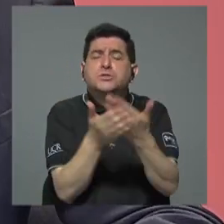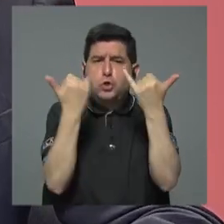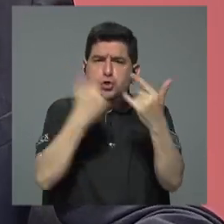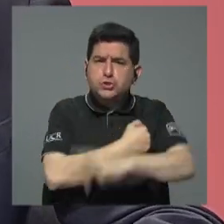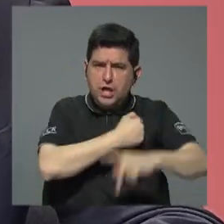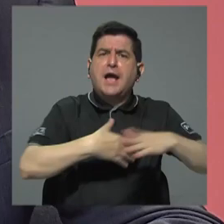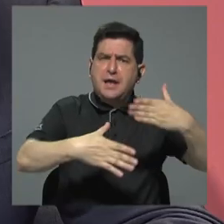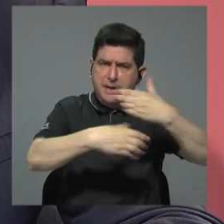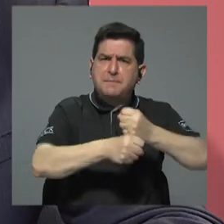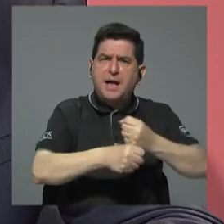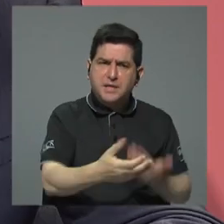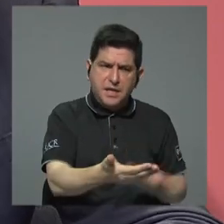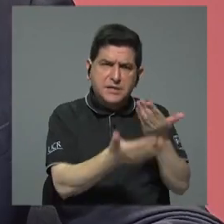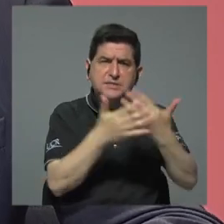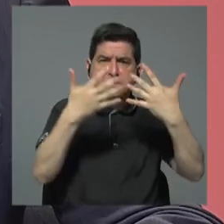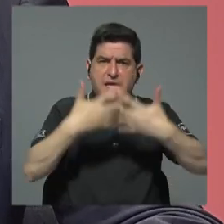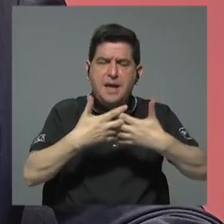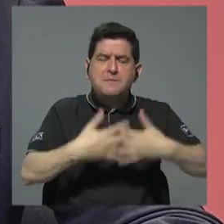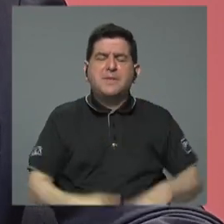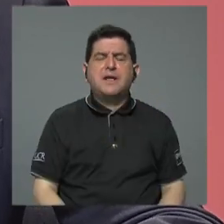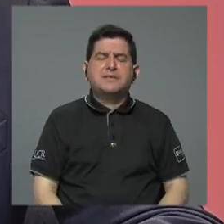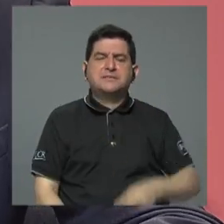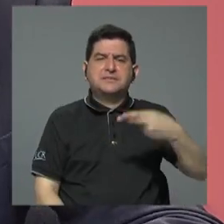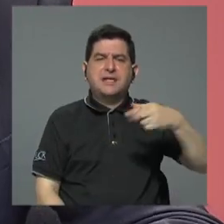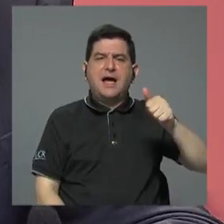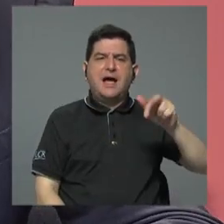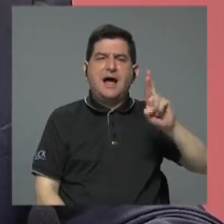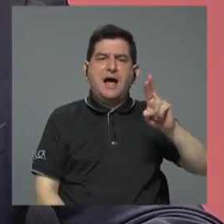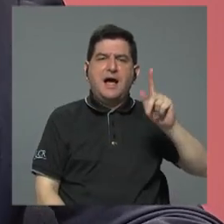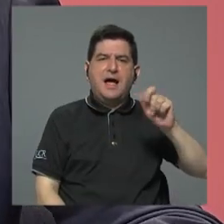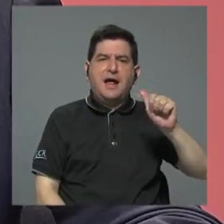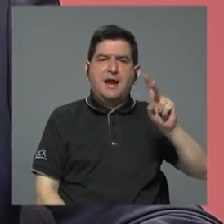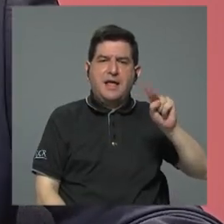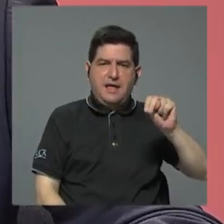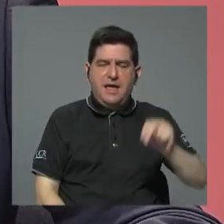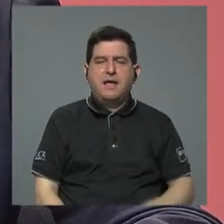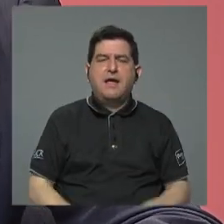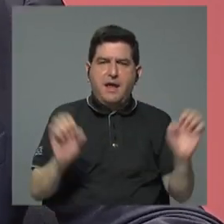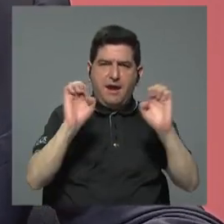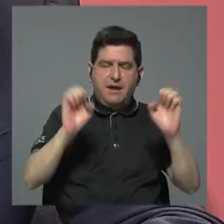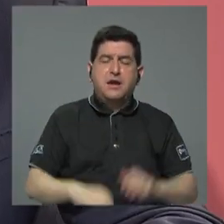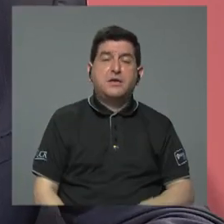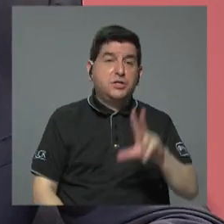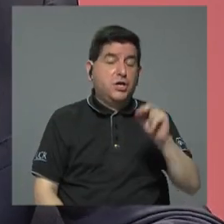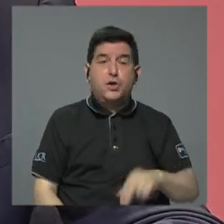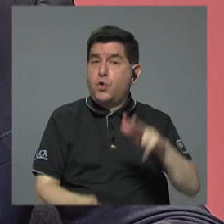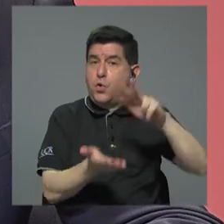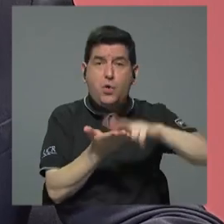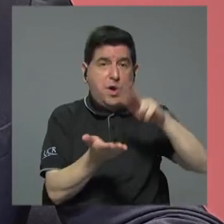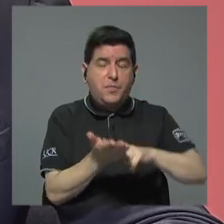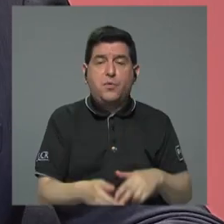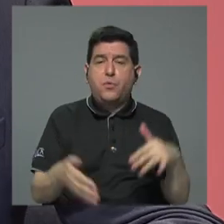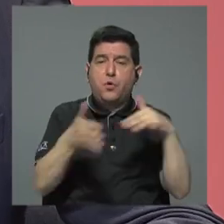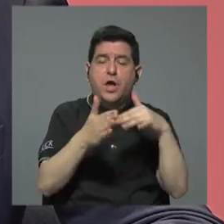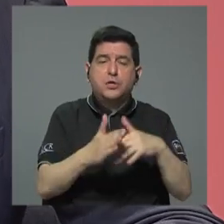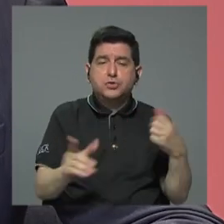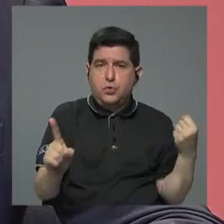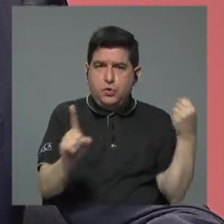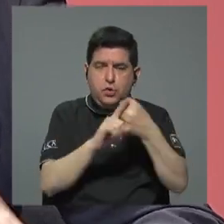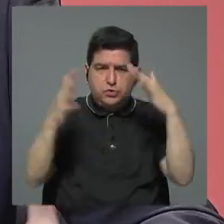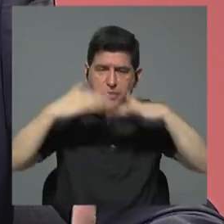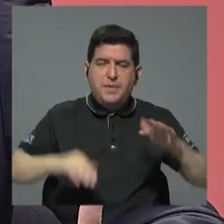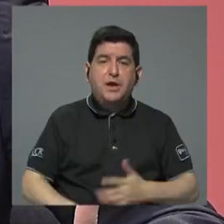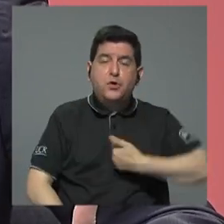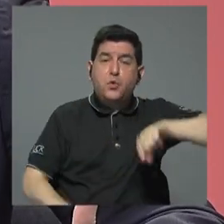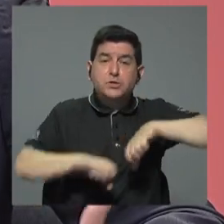dado concesiones, por ejemplo la de la empresa Harken Energy, que ni siquiera logró la aprobación de un estudio de impacto ambiental, porque resulta que nuestros ecosistemas